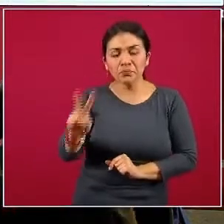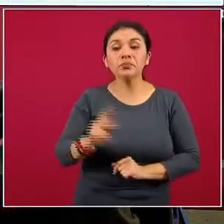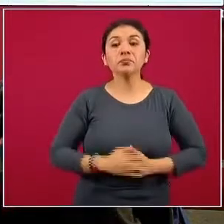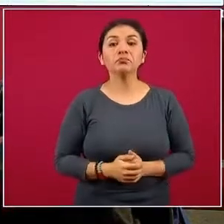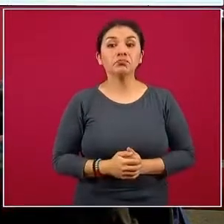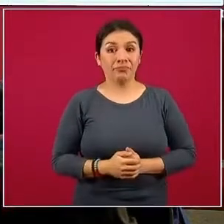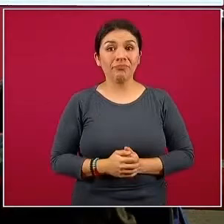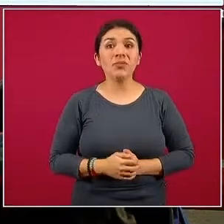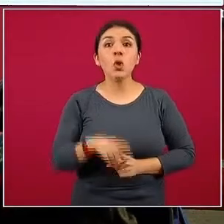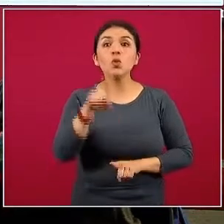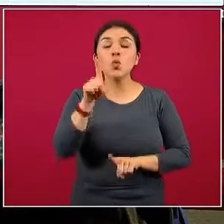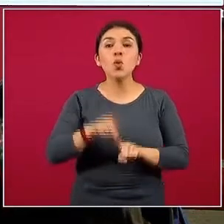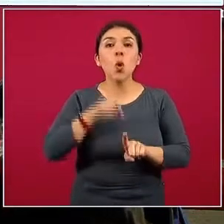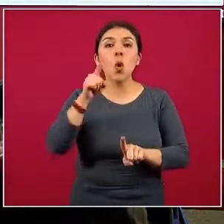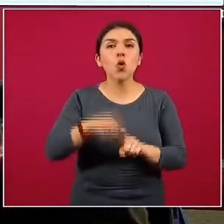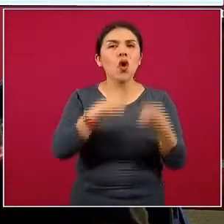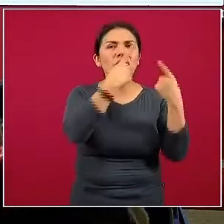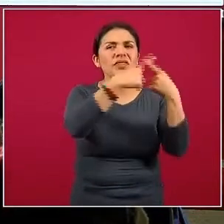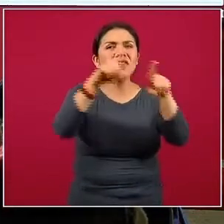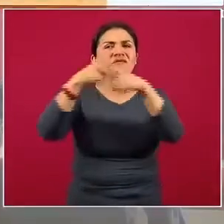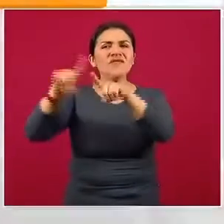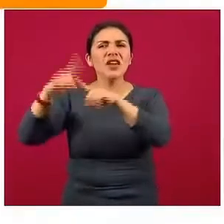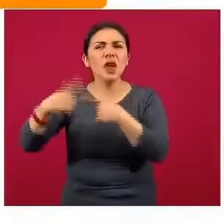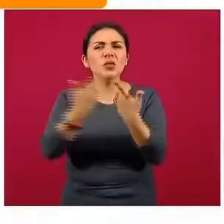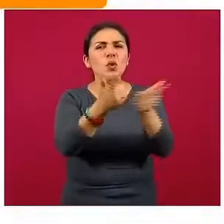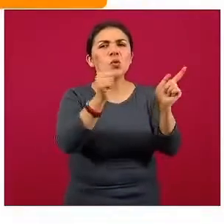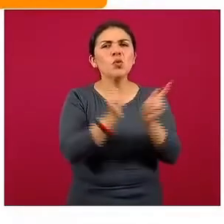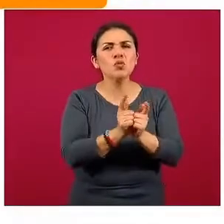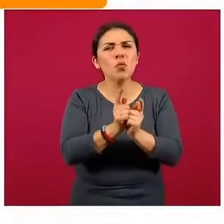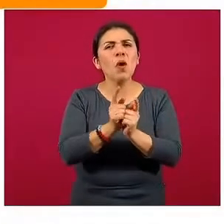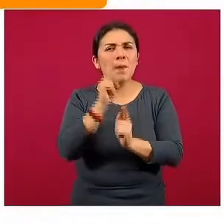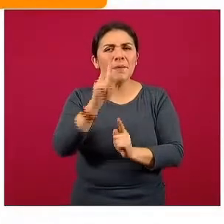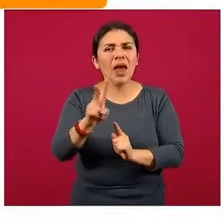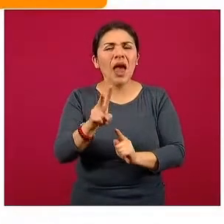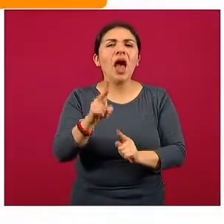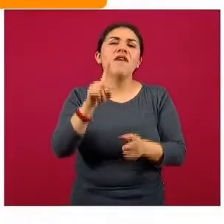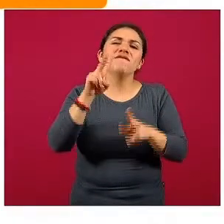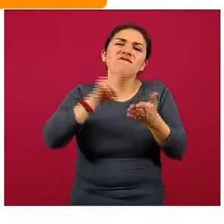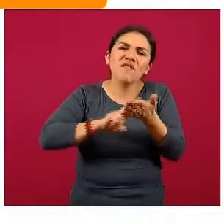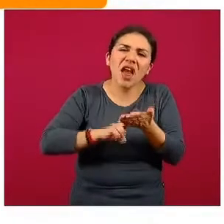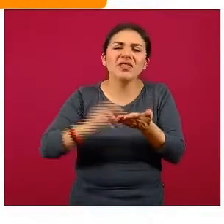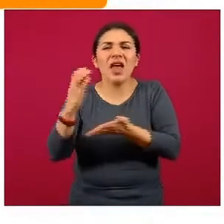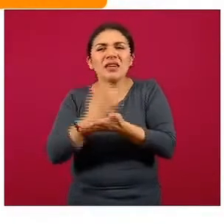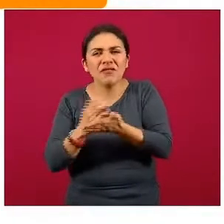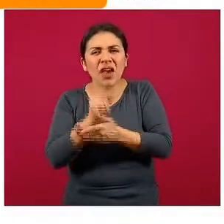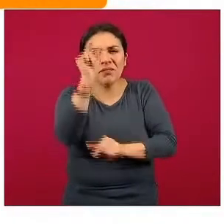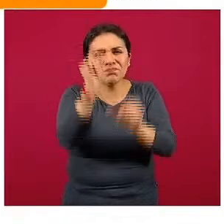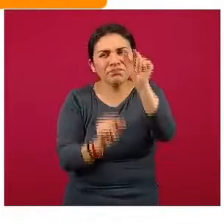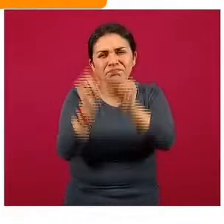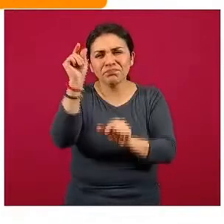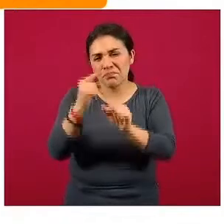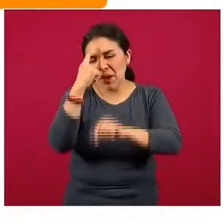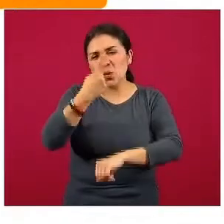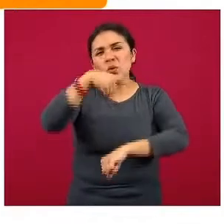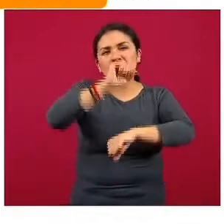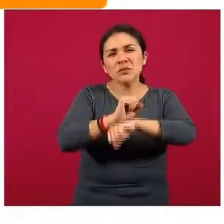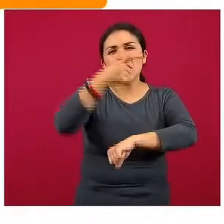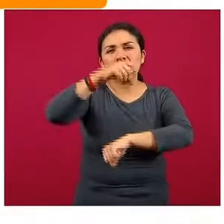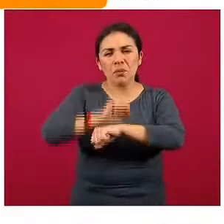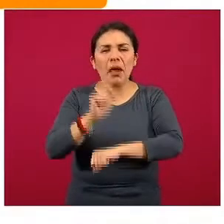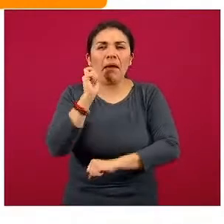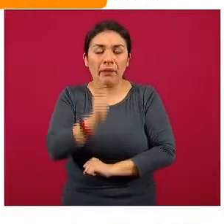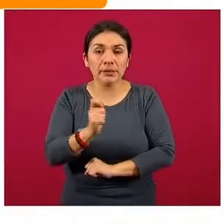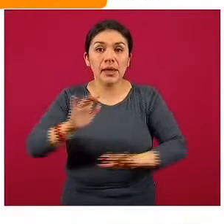las barras de los diferentes grupos de colores de las cuales están integradas para cada una de las semanas